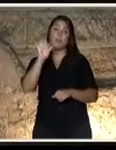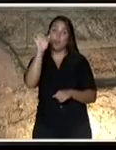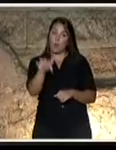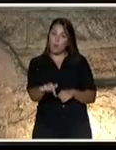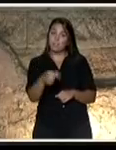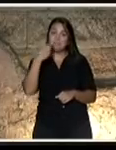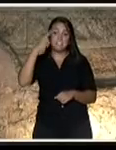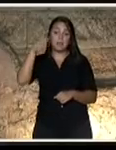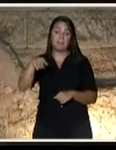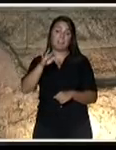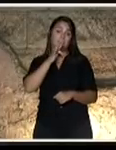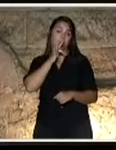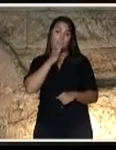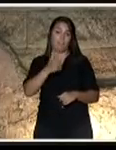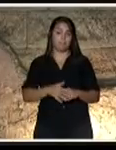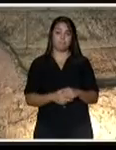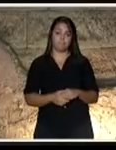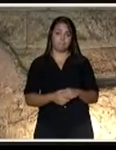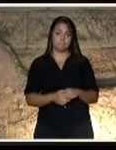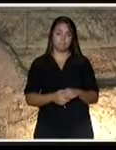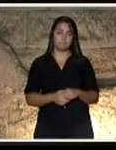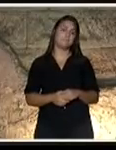lo han reconocido.